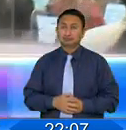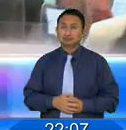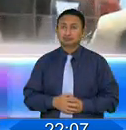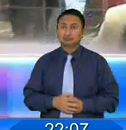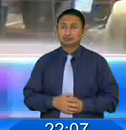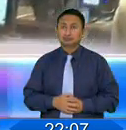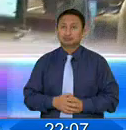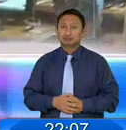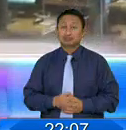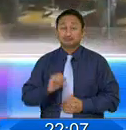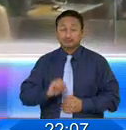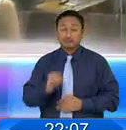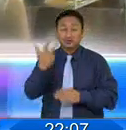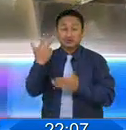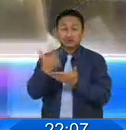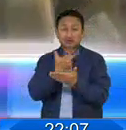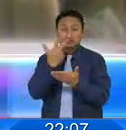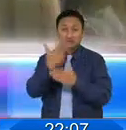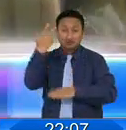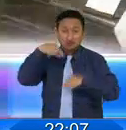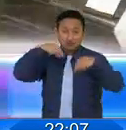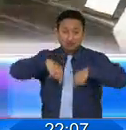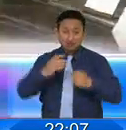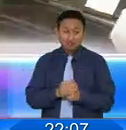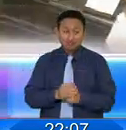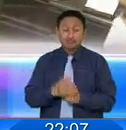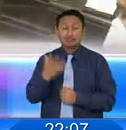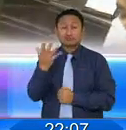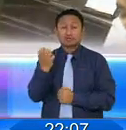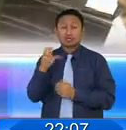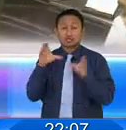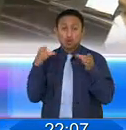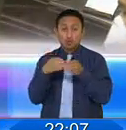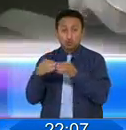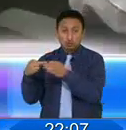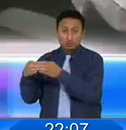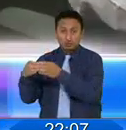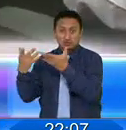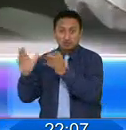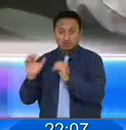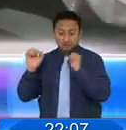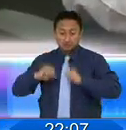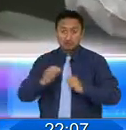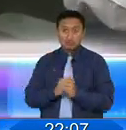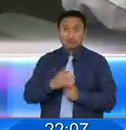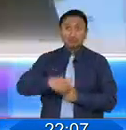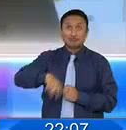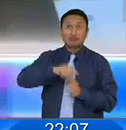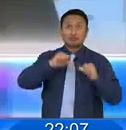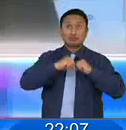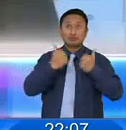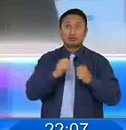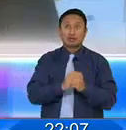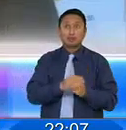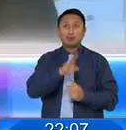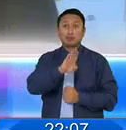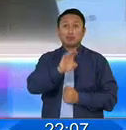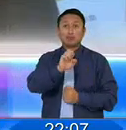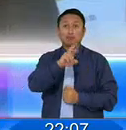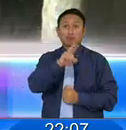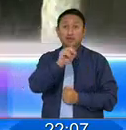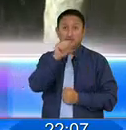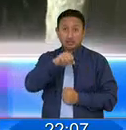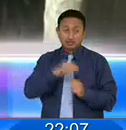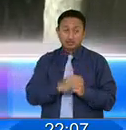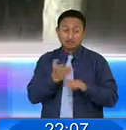Tras el tercer intento, la Asamblea Nacional logró conformar las 15 comisiones. Esta vez hubo hasta lágrimas del asambleísta Berta Sánchez, a quien por